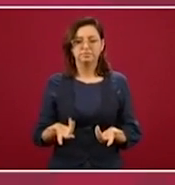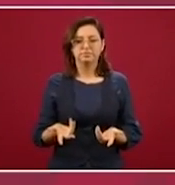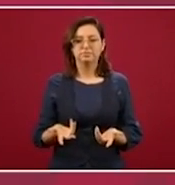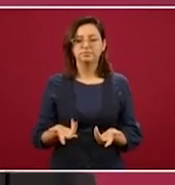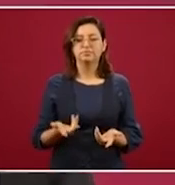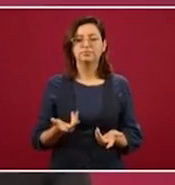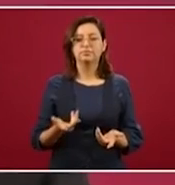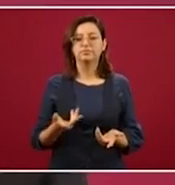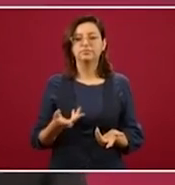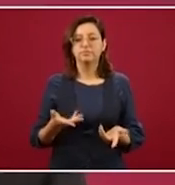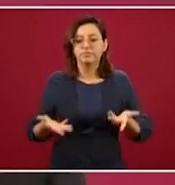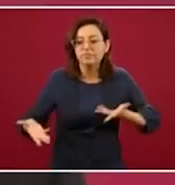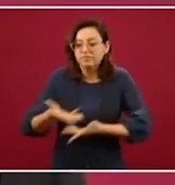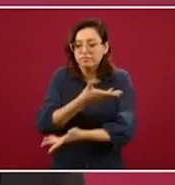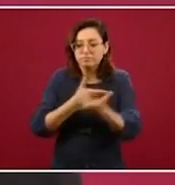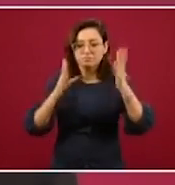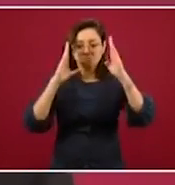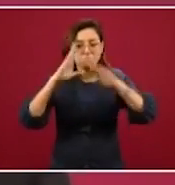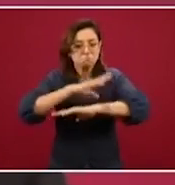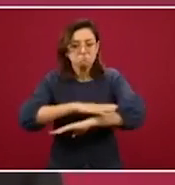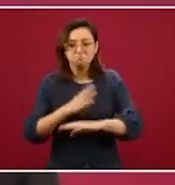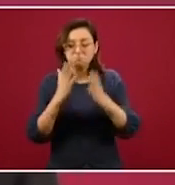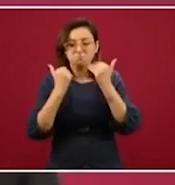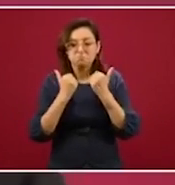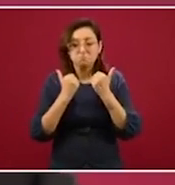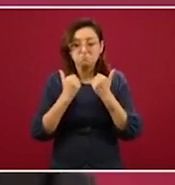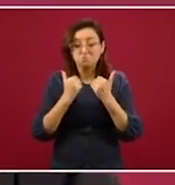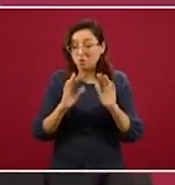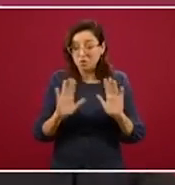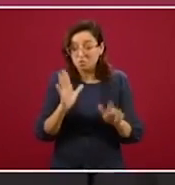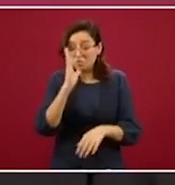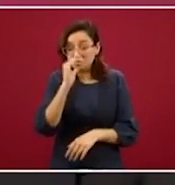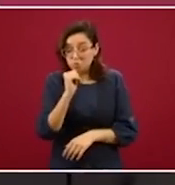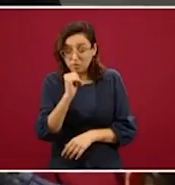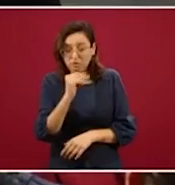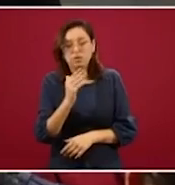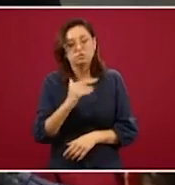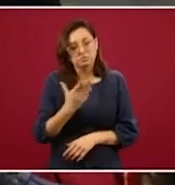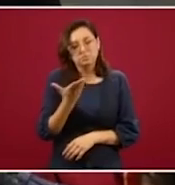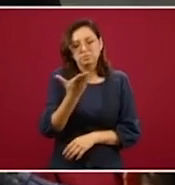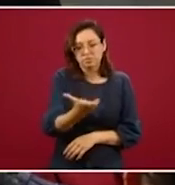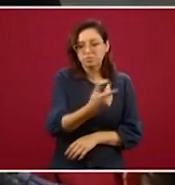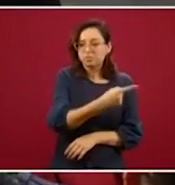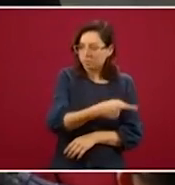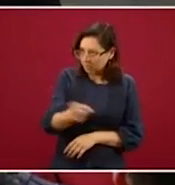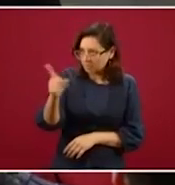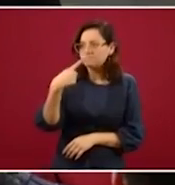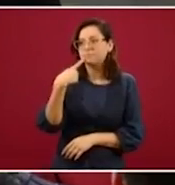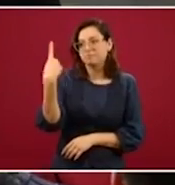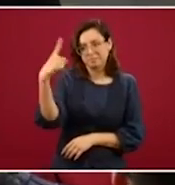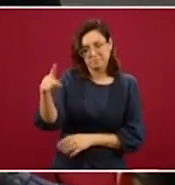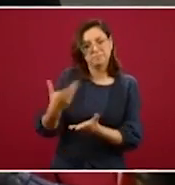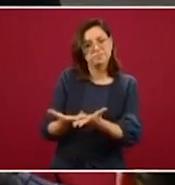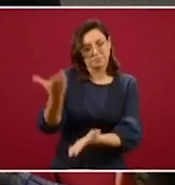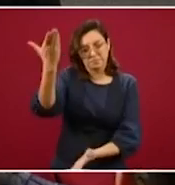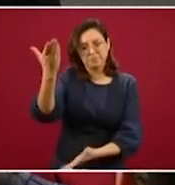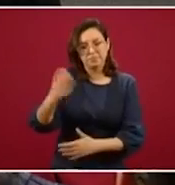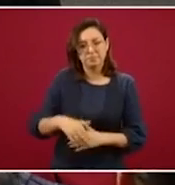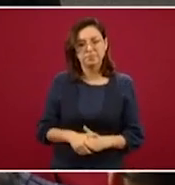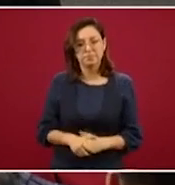hay una reconciliación, entonces yo les diría, acudan, ¿sí?, a las